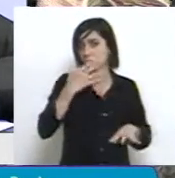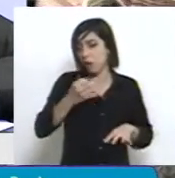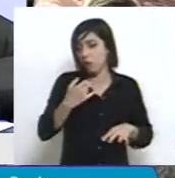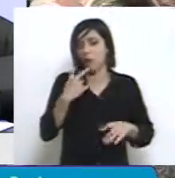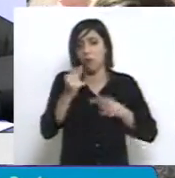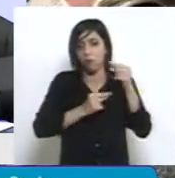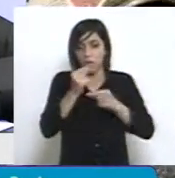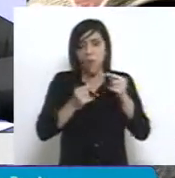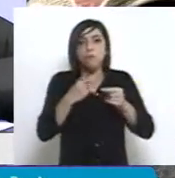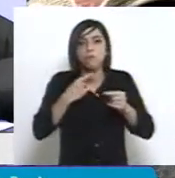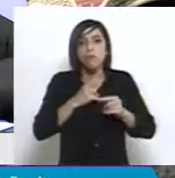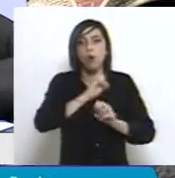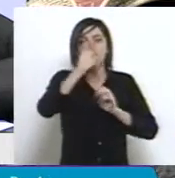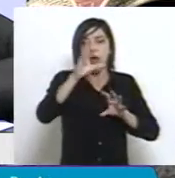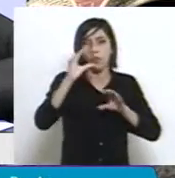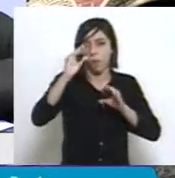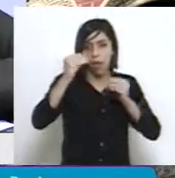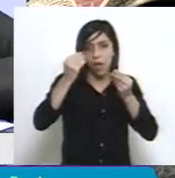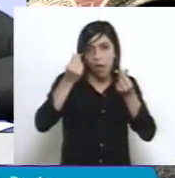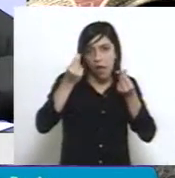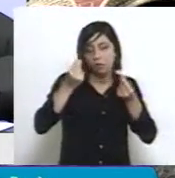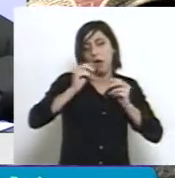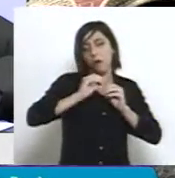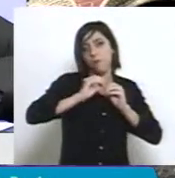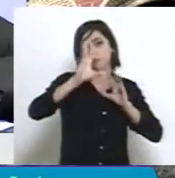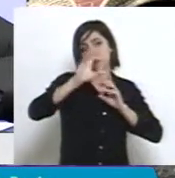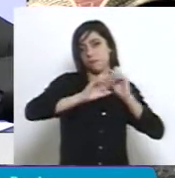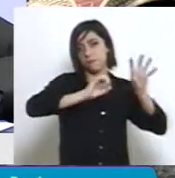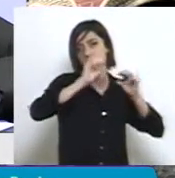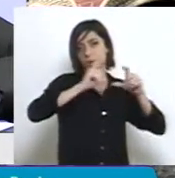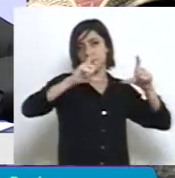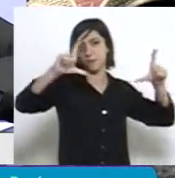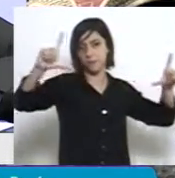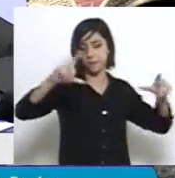es inédito. Ahora me voy a referir a la ley de emergencia. La ley